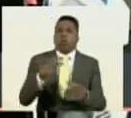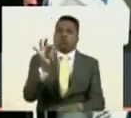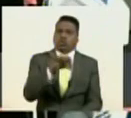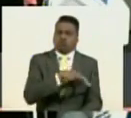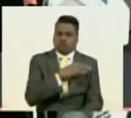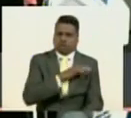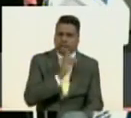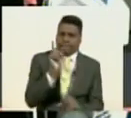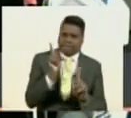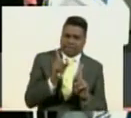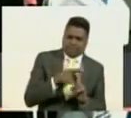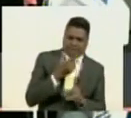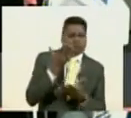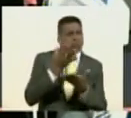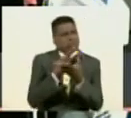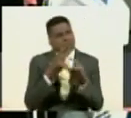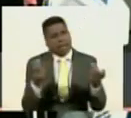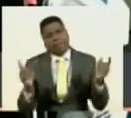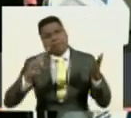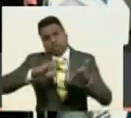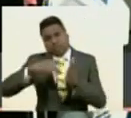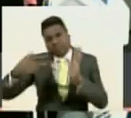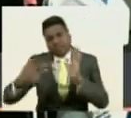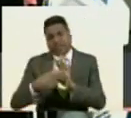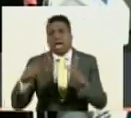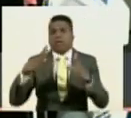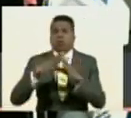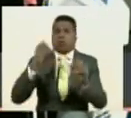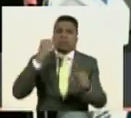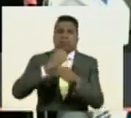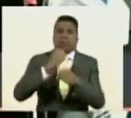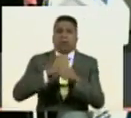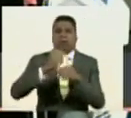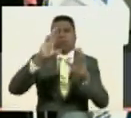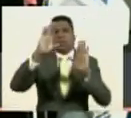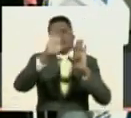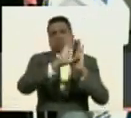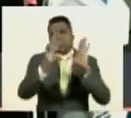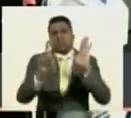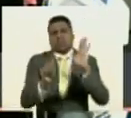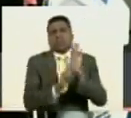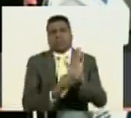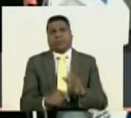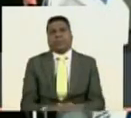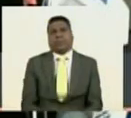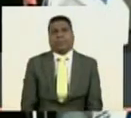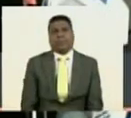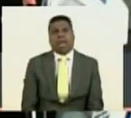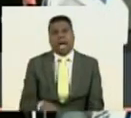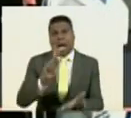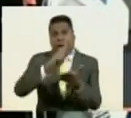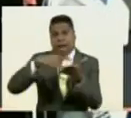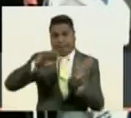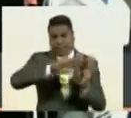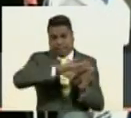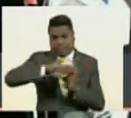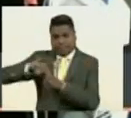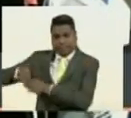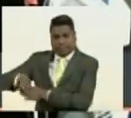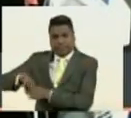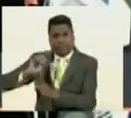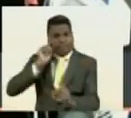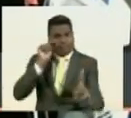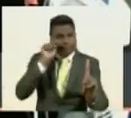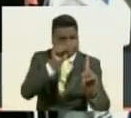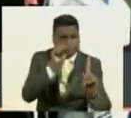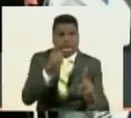social, que representa todo el trabajo de la constituyente. Por otra parte, señalamos desde el